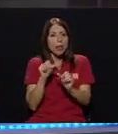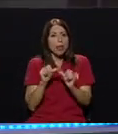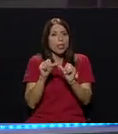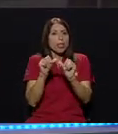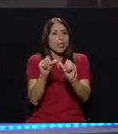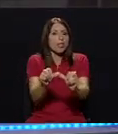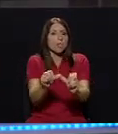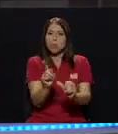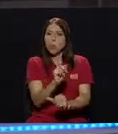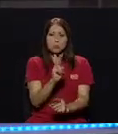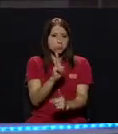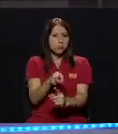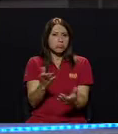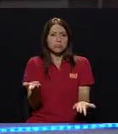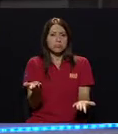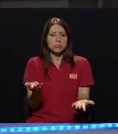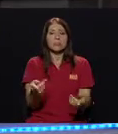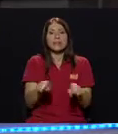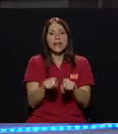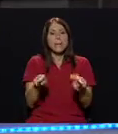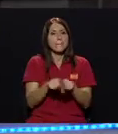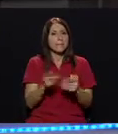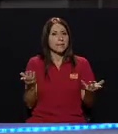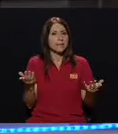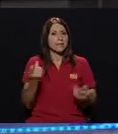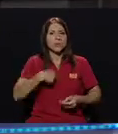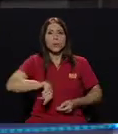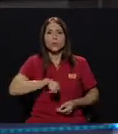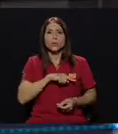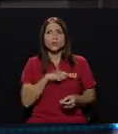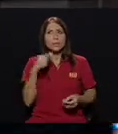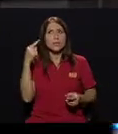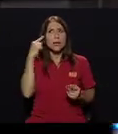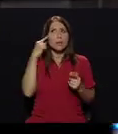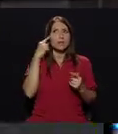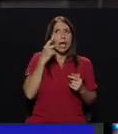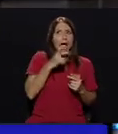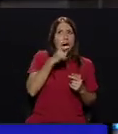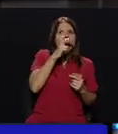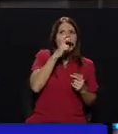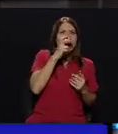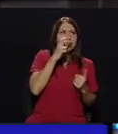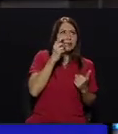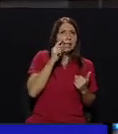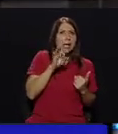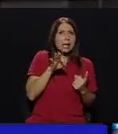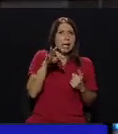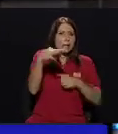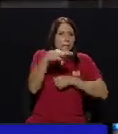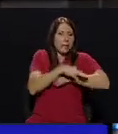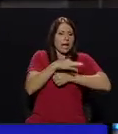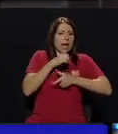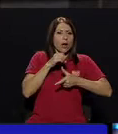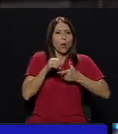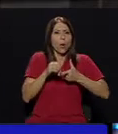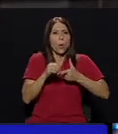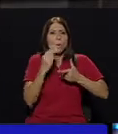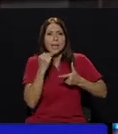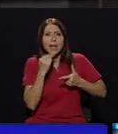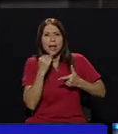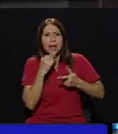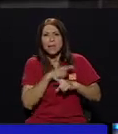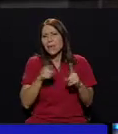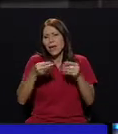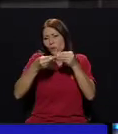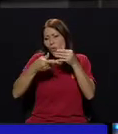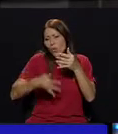luego, lógicamente, hablamos de, siempre asociamos abejas con que pican y dan miel, pero hay un montón de cosas más que podemos traer de